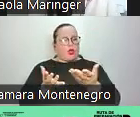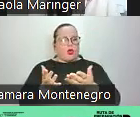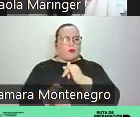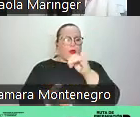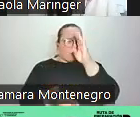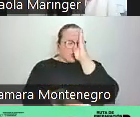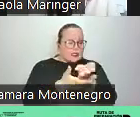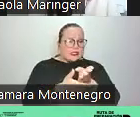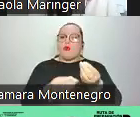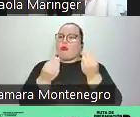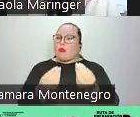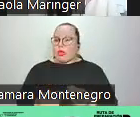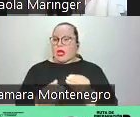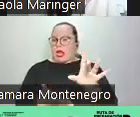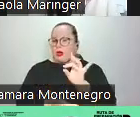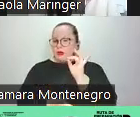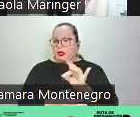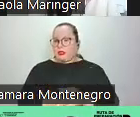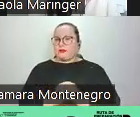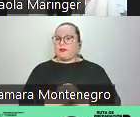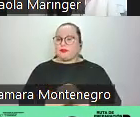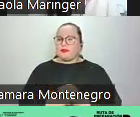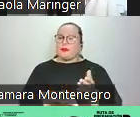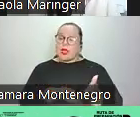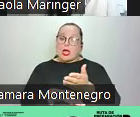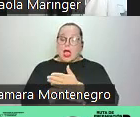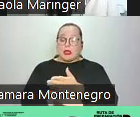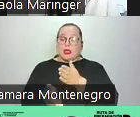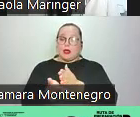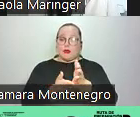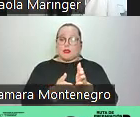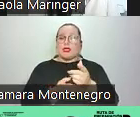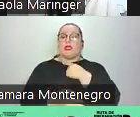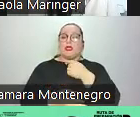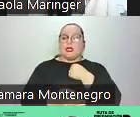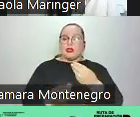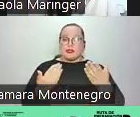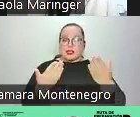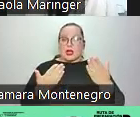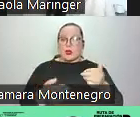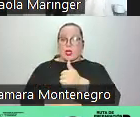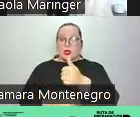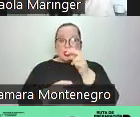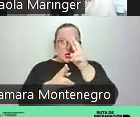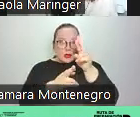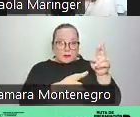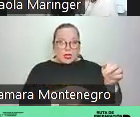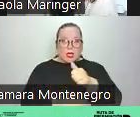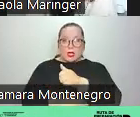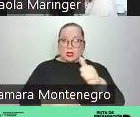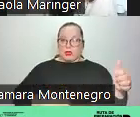y laboral. Bueno, antes de comenzar, quiero saludar y con todo respeto y con todo gusto